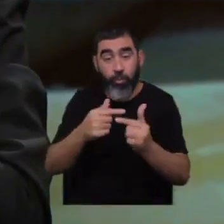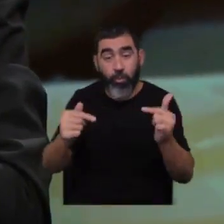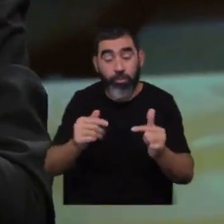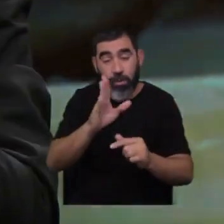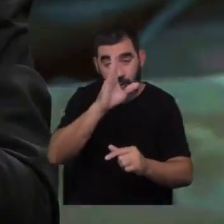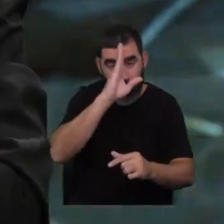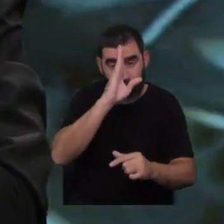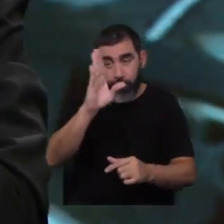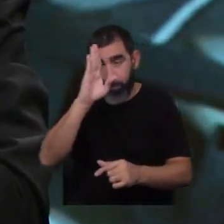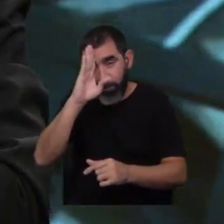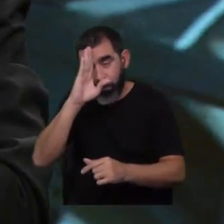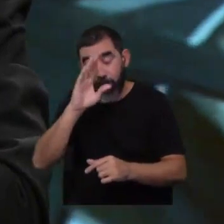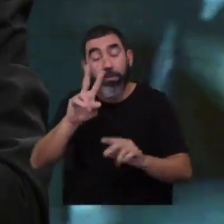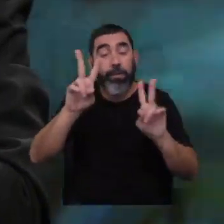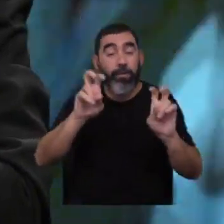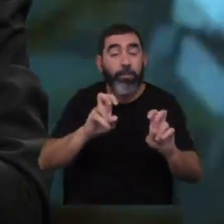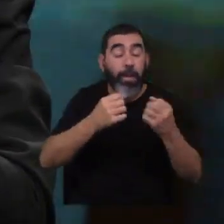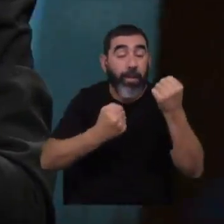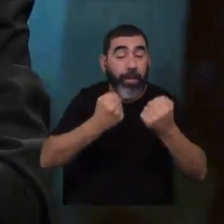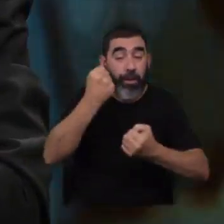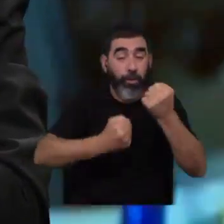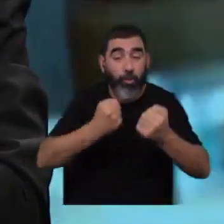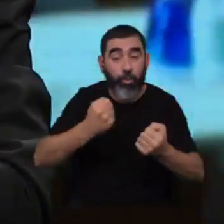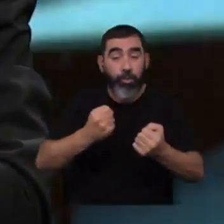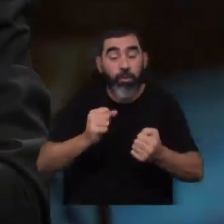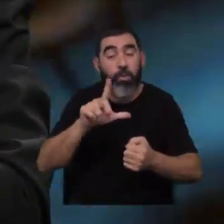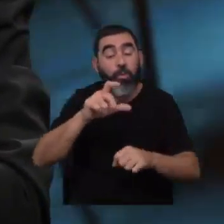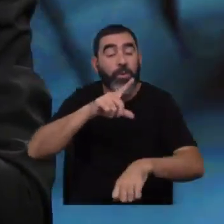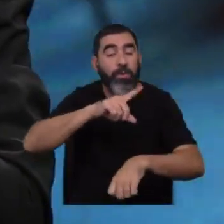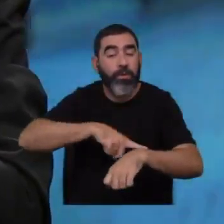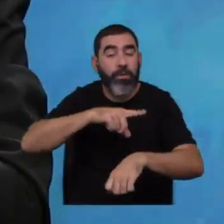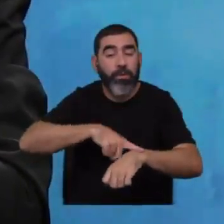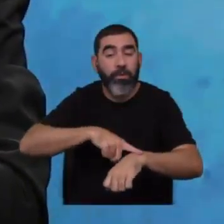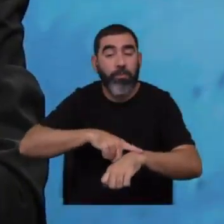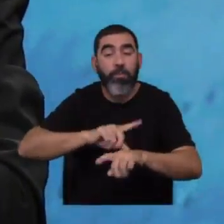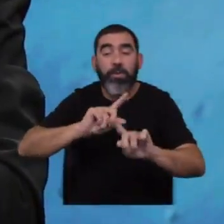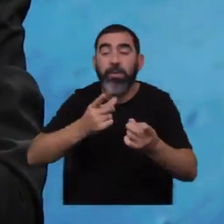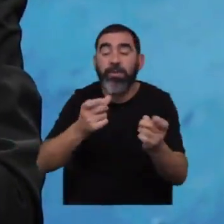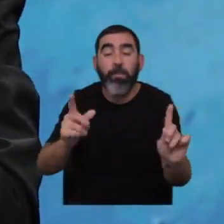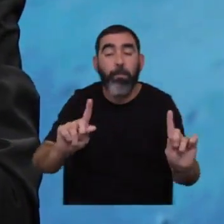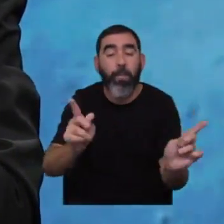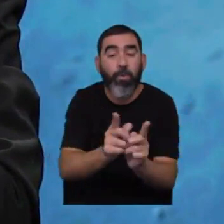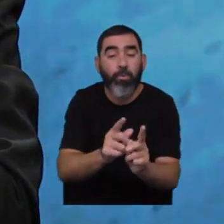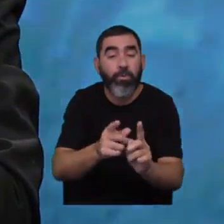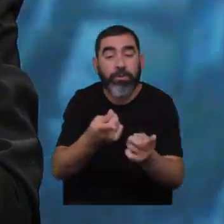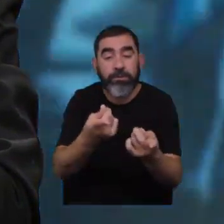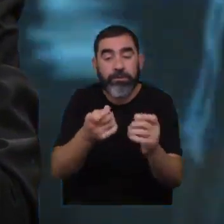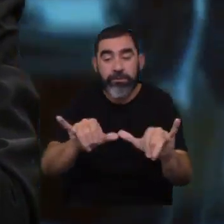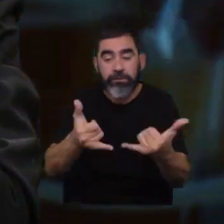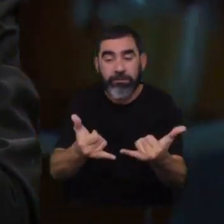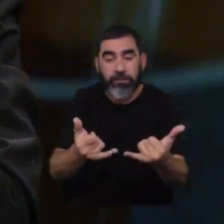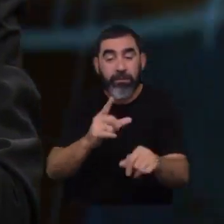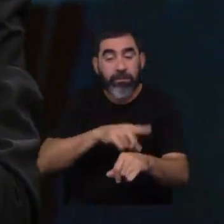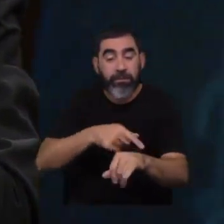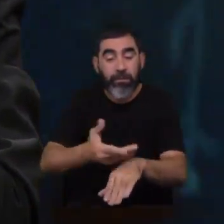aprender, ¿está bien? De la parte de la industria, sin duda que los tiempos tienen que ser mucho más cortos porque los resultados los necesitamos para allá. Cuanto antes estén